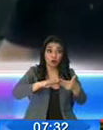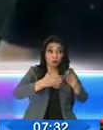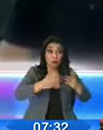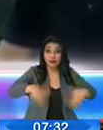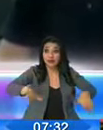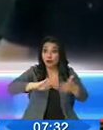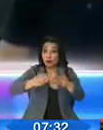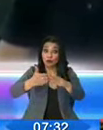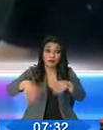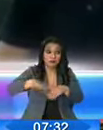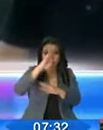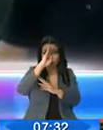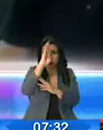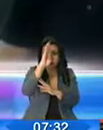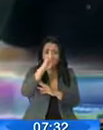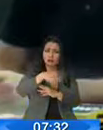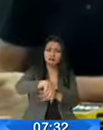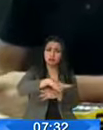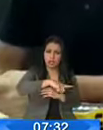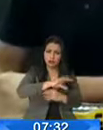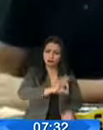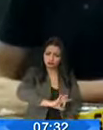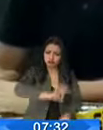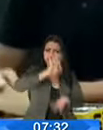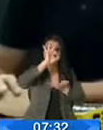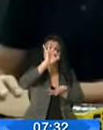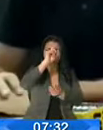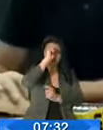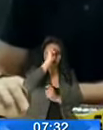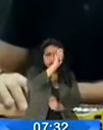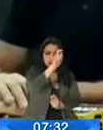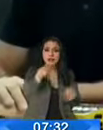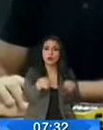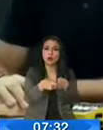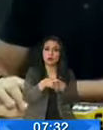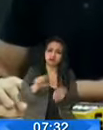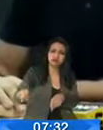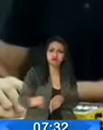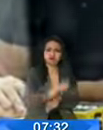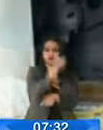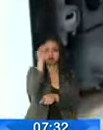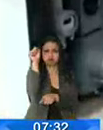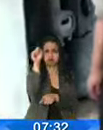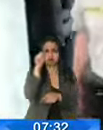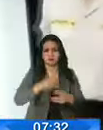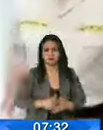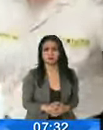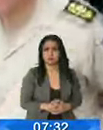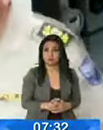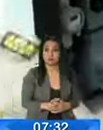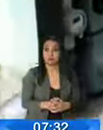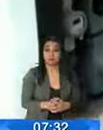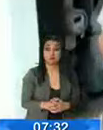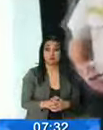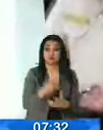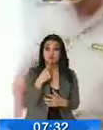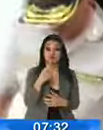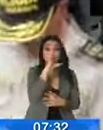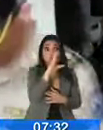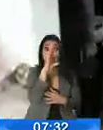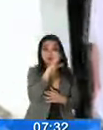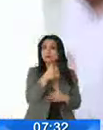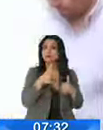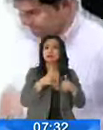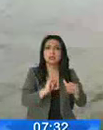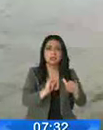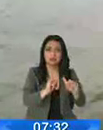nacimiento, llevarán su nombre como un homenaje póstumo. Trascendió que continúan tras la pista del sujeto